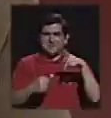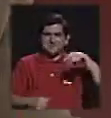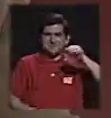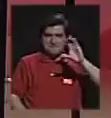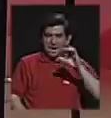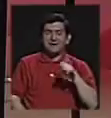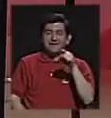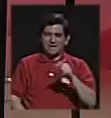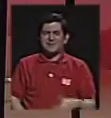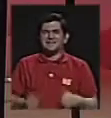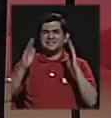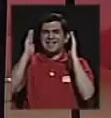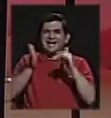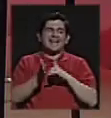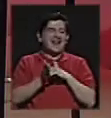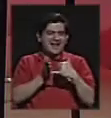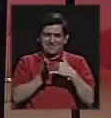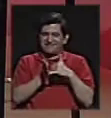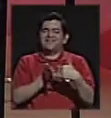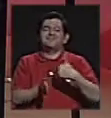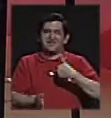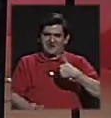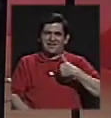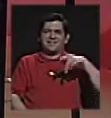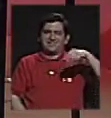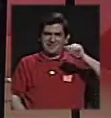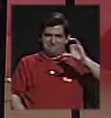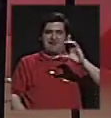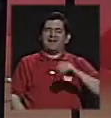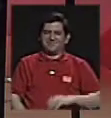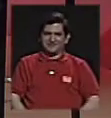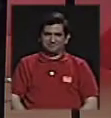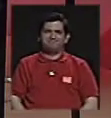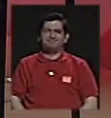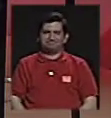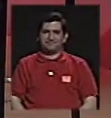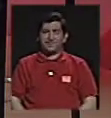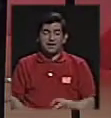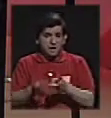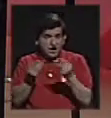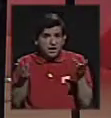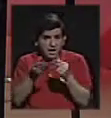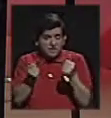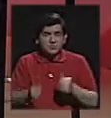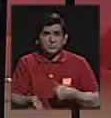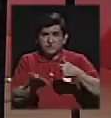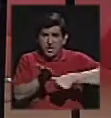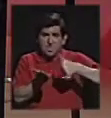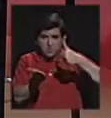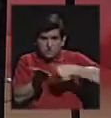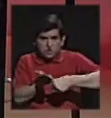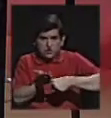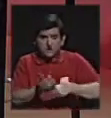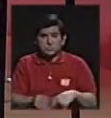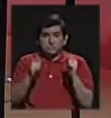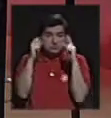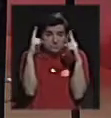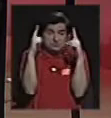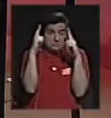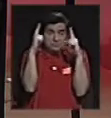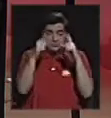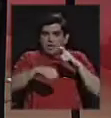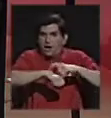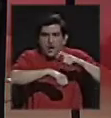Esa ha sido la gran debilidad del Partido Acción Ciudadana. Que ha dado resultados electorales sorprendentes